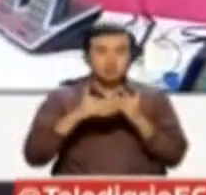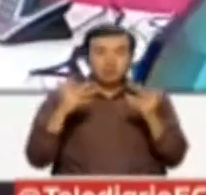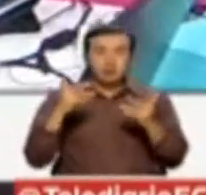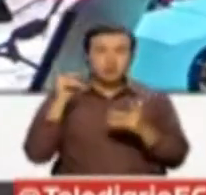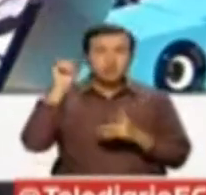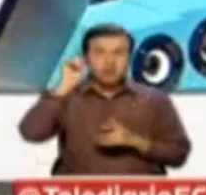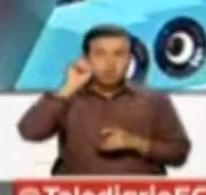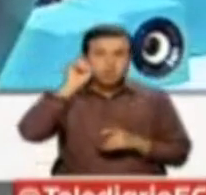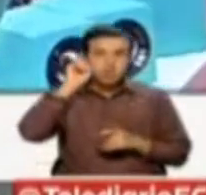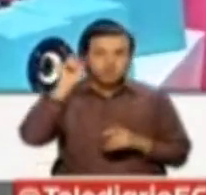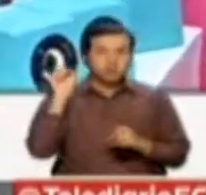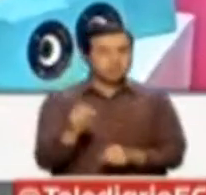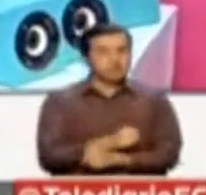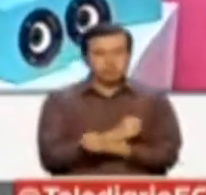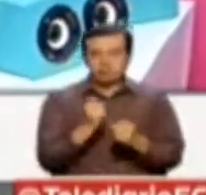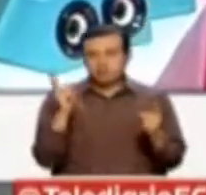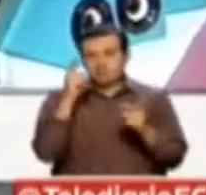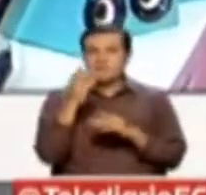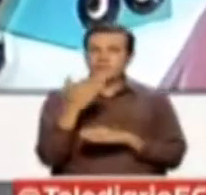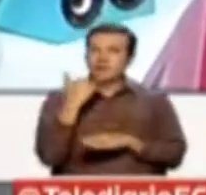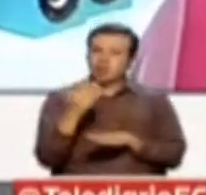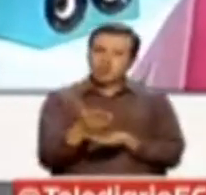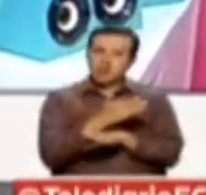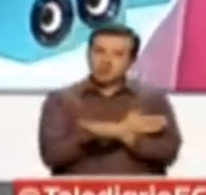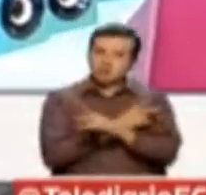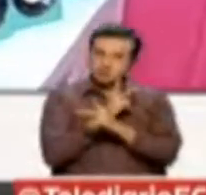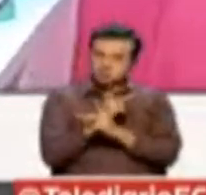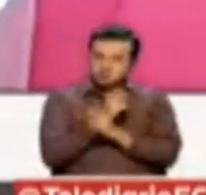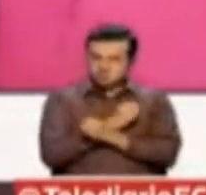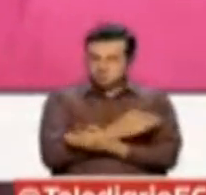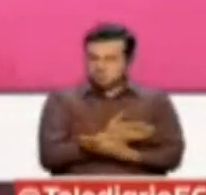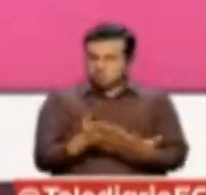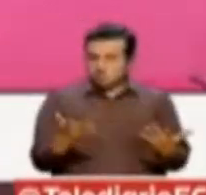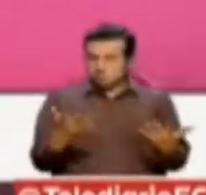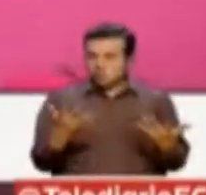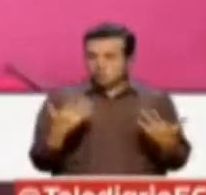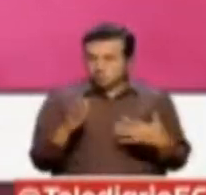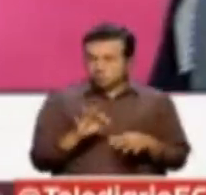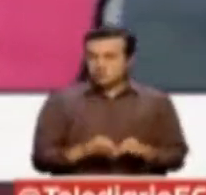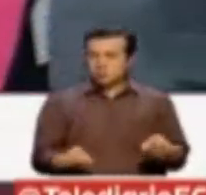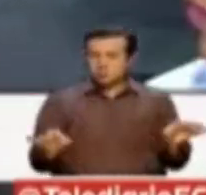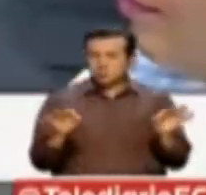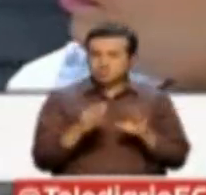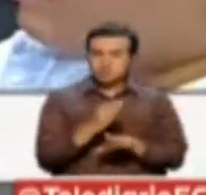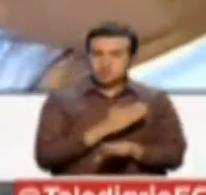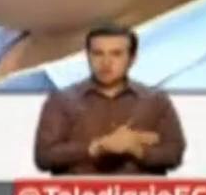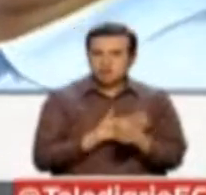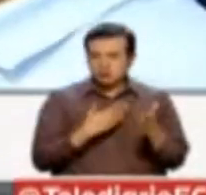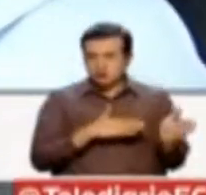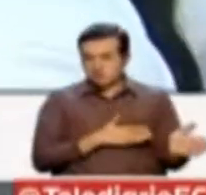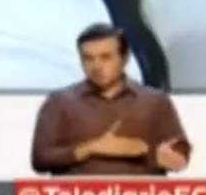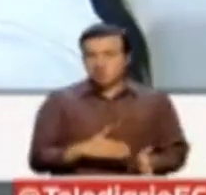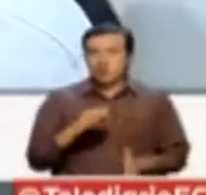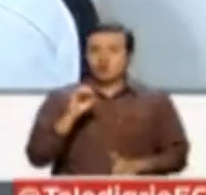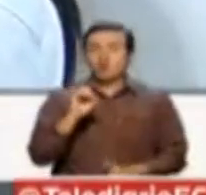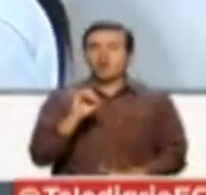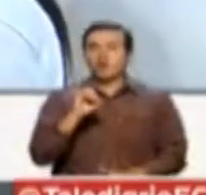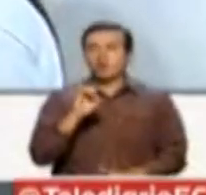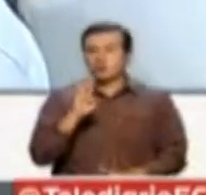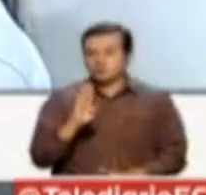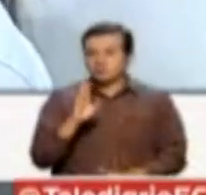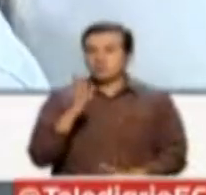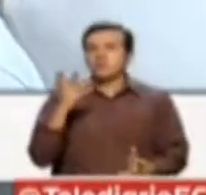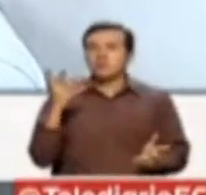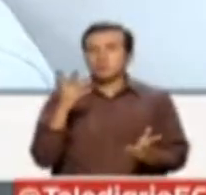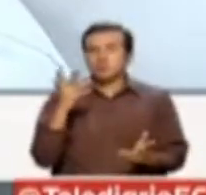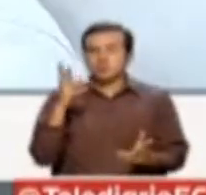audífono y poder establecer una nueva conexión con el entorno para ello estamos aquí en nuevo beat haciendo exámenes